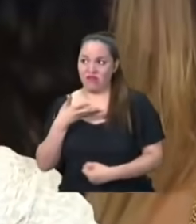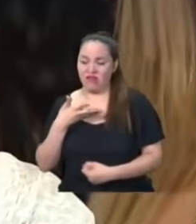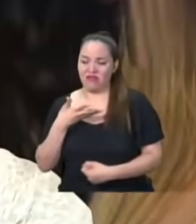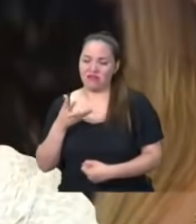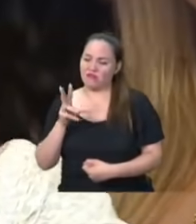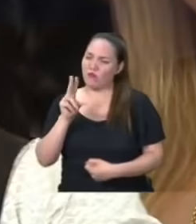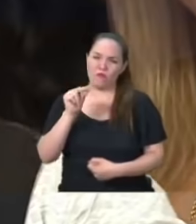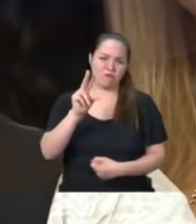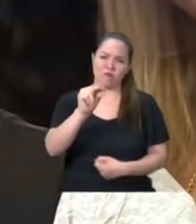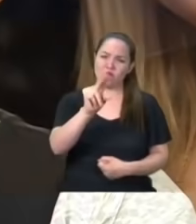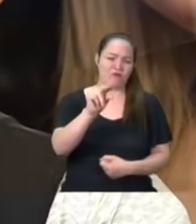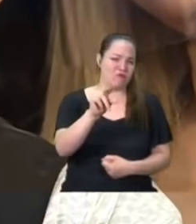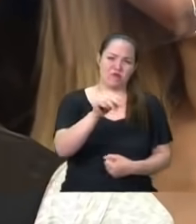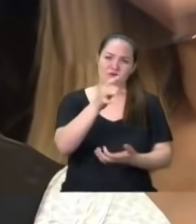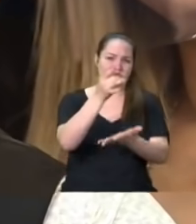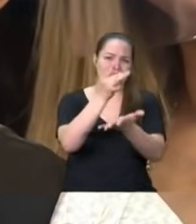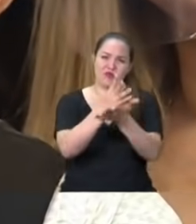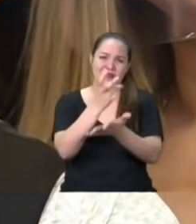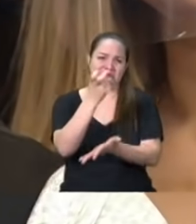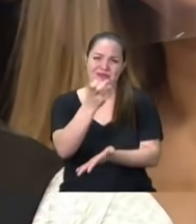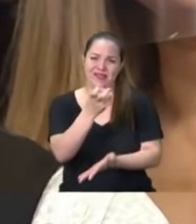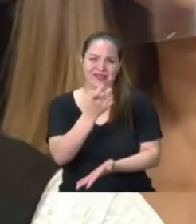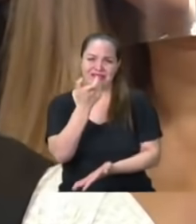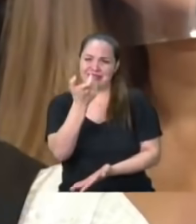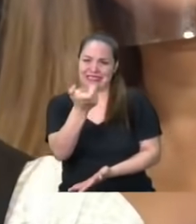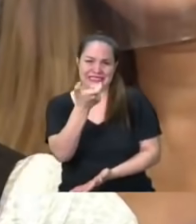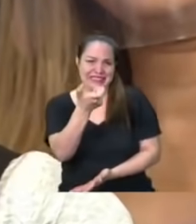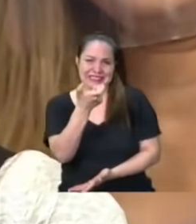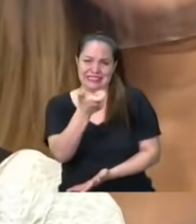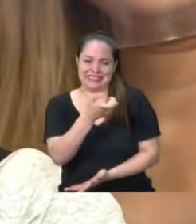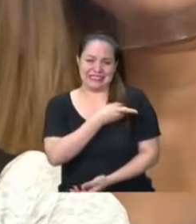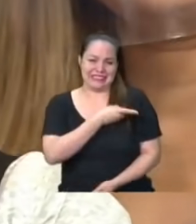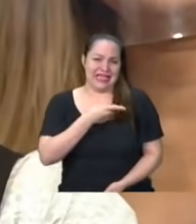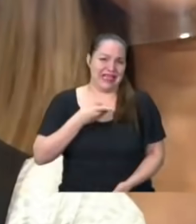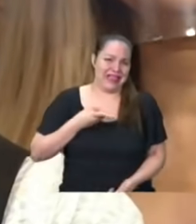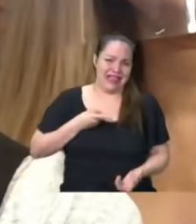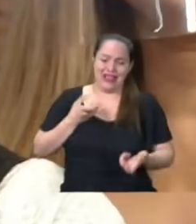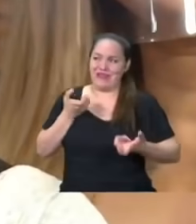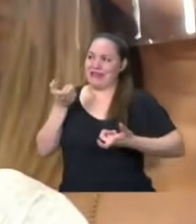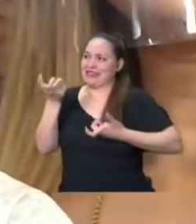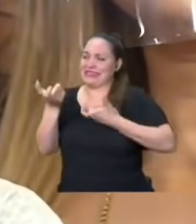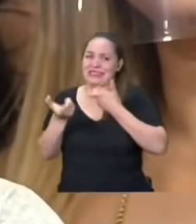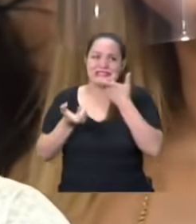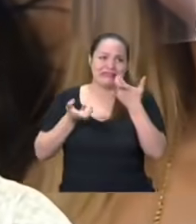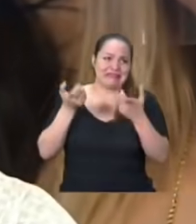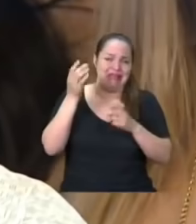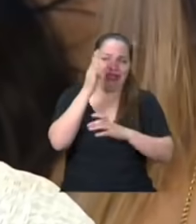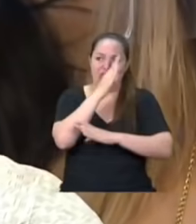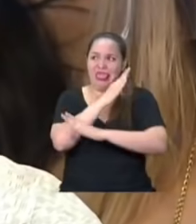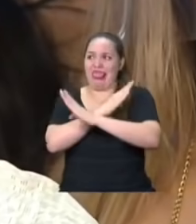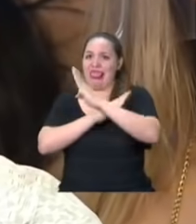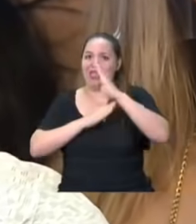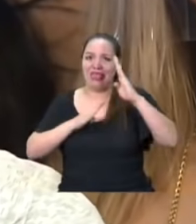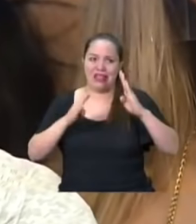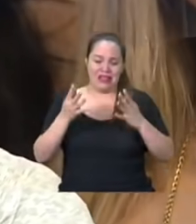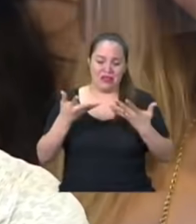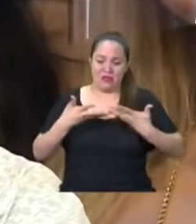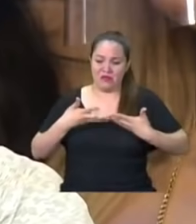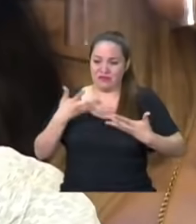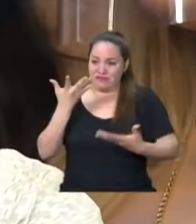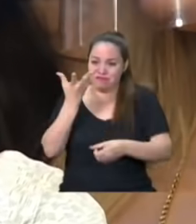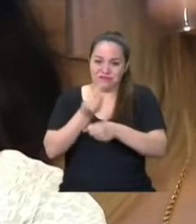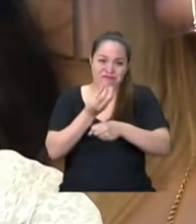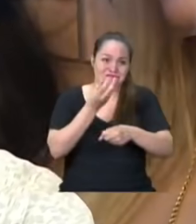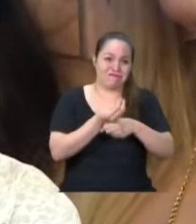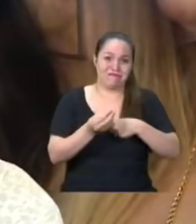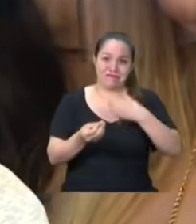Eso es el único problema, o sea, las deudas. Y a veces uno no haya cómo solucionarlos en ese rato. ¿Cómo